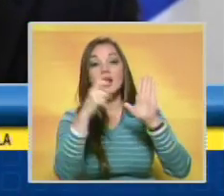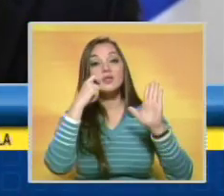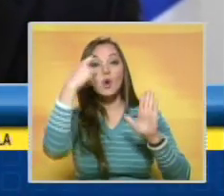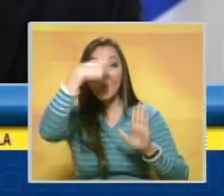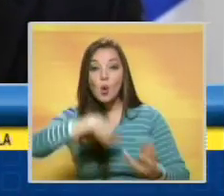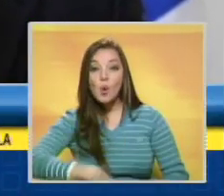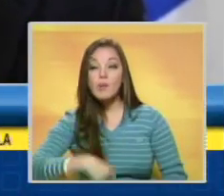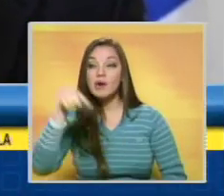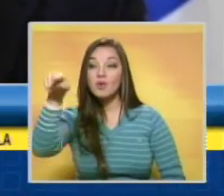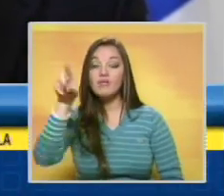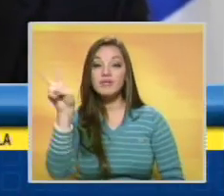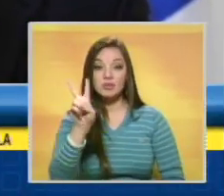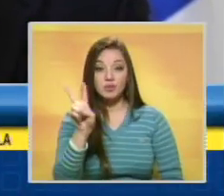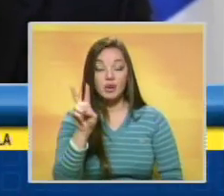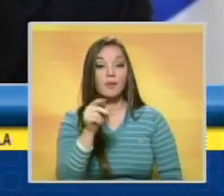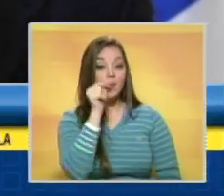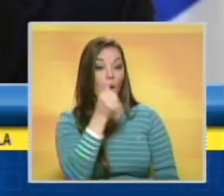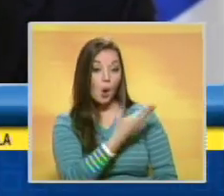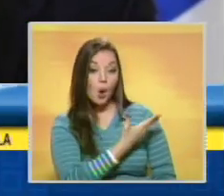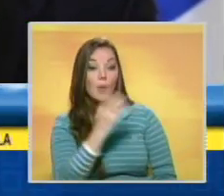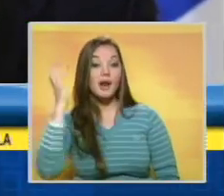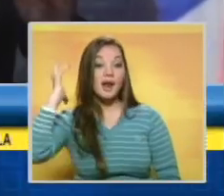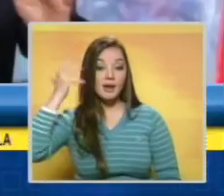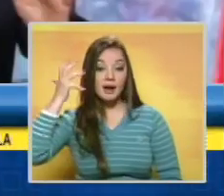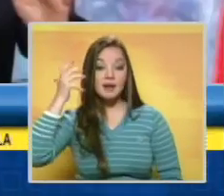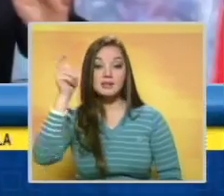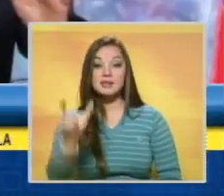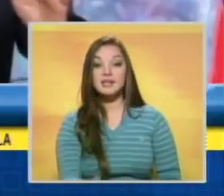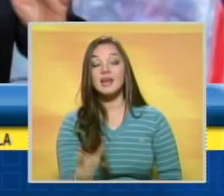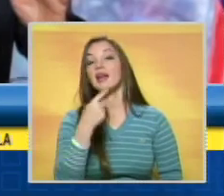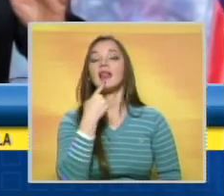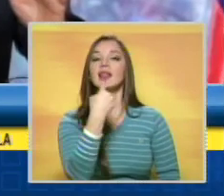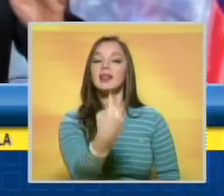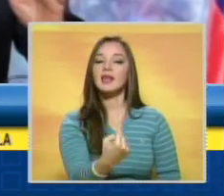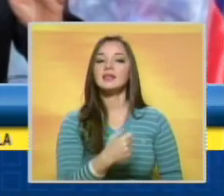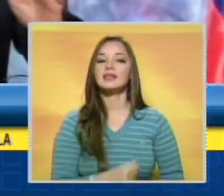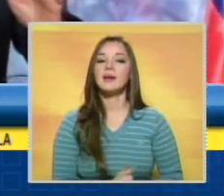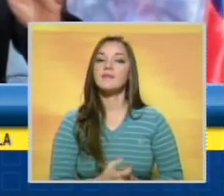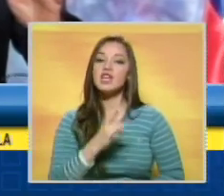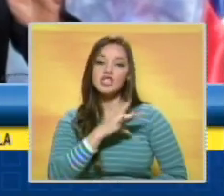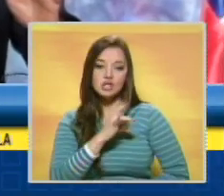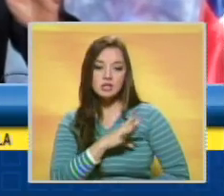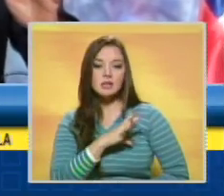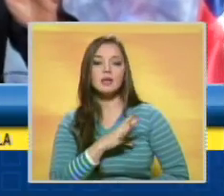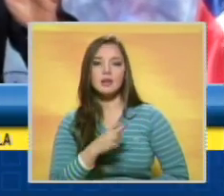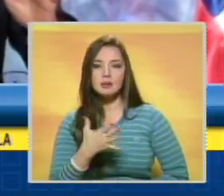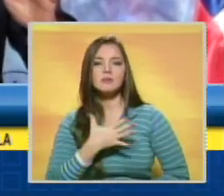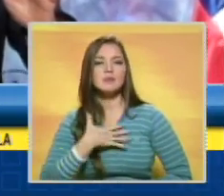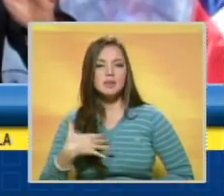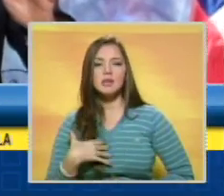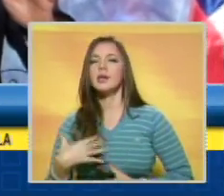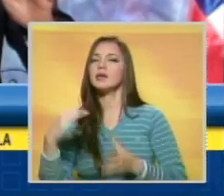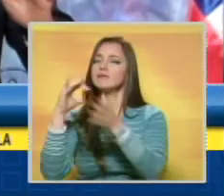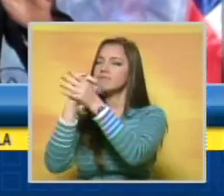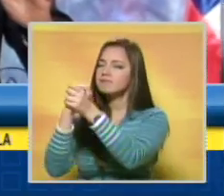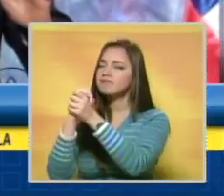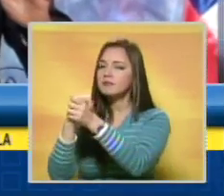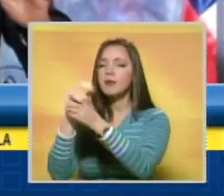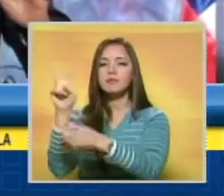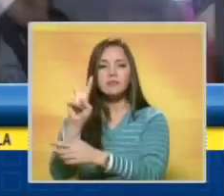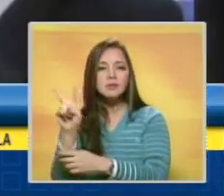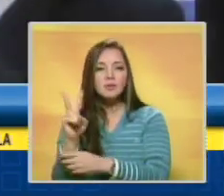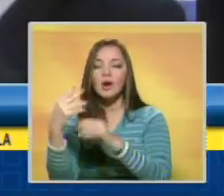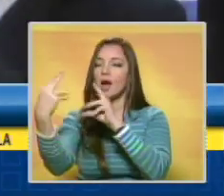chileno Heraldo Muñoz afirmó en una rueda de prensa que Chile sigue estando interesado en el entendimiento en Venezuela y que haya